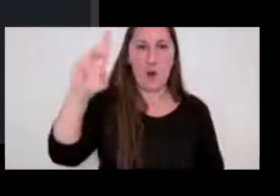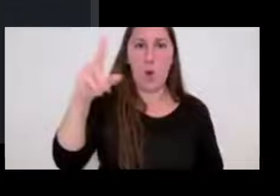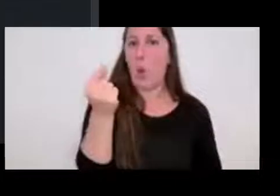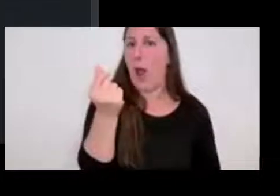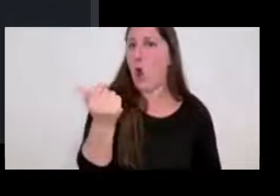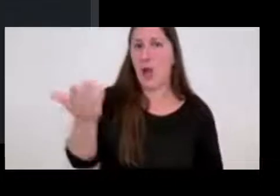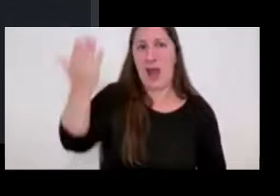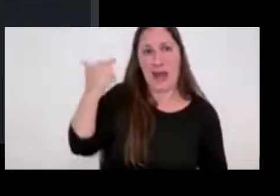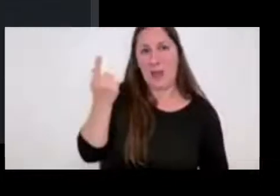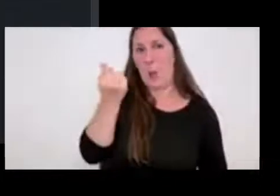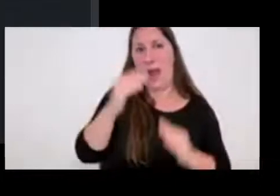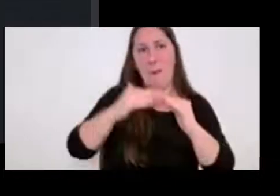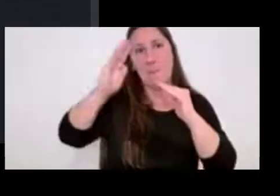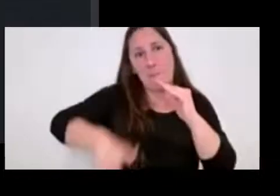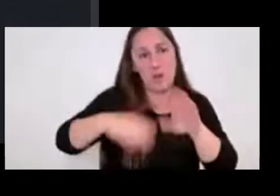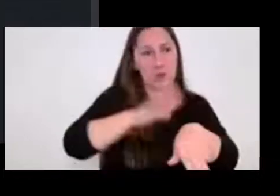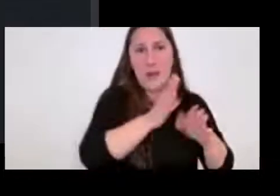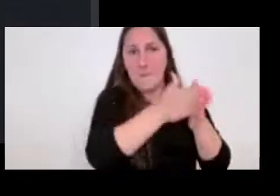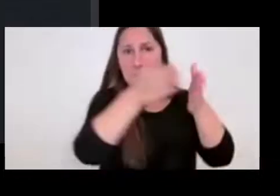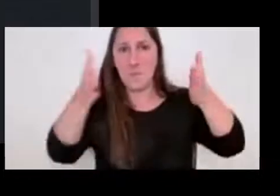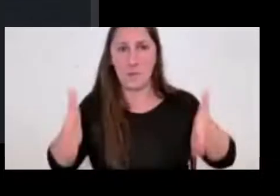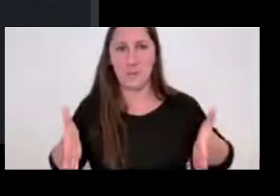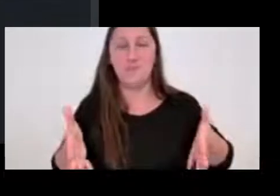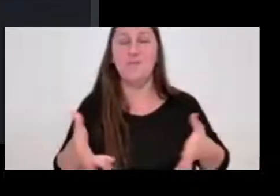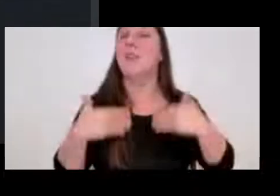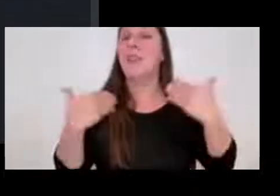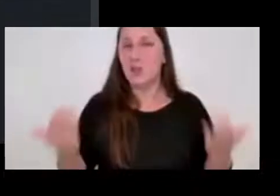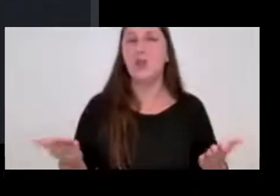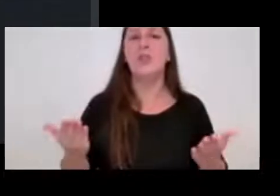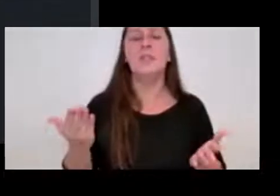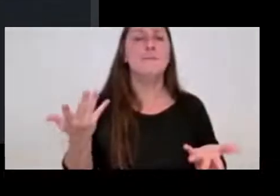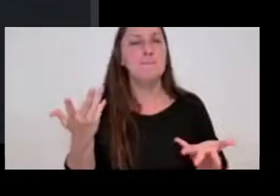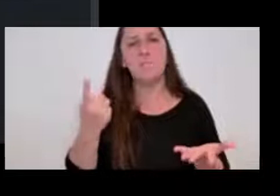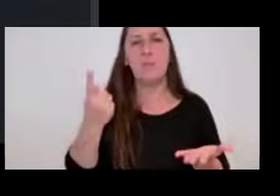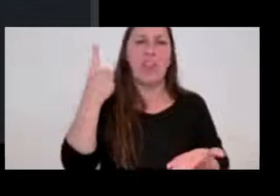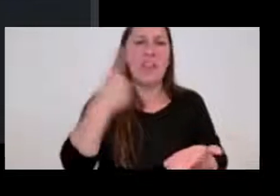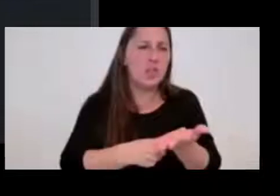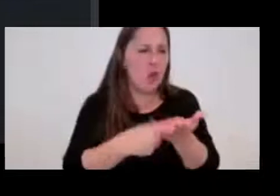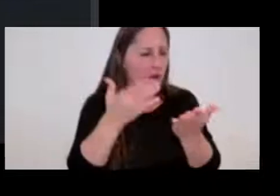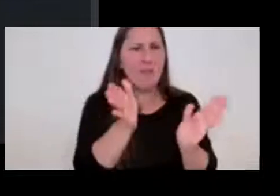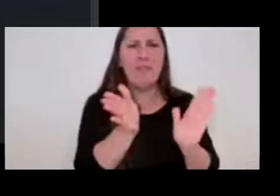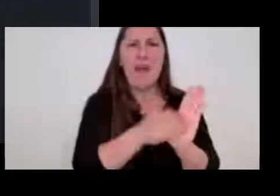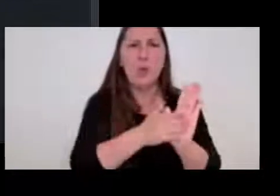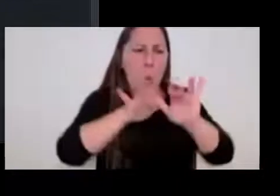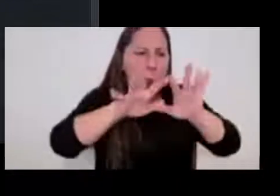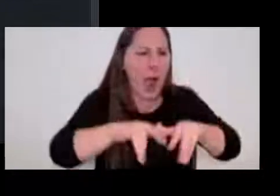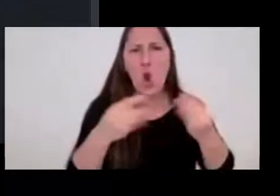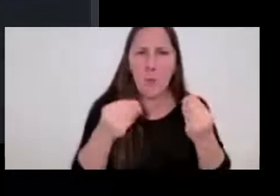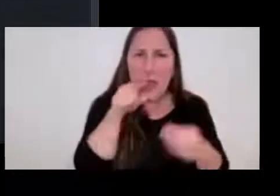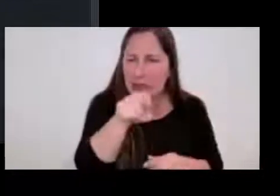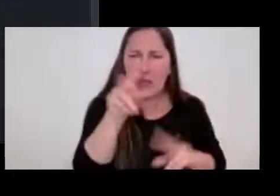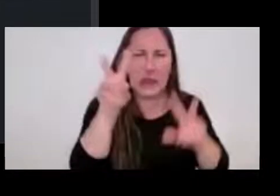en el lapso de meses. Entonces la simple decisión de cómo facturar es un tema trascendental en nuestro país